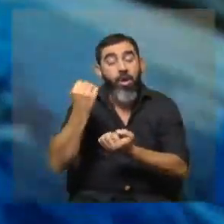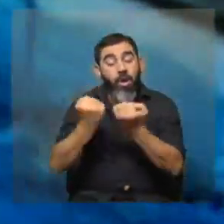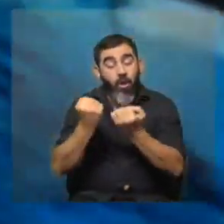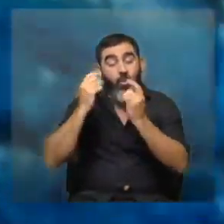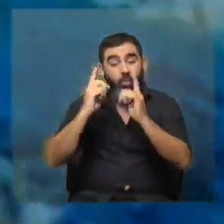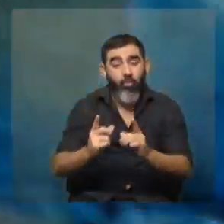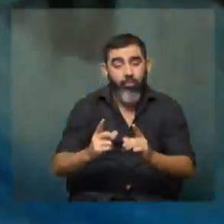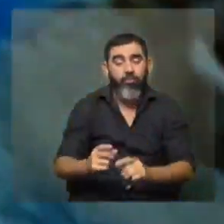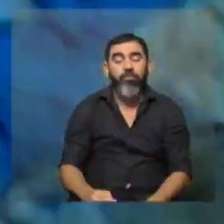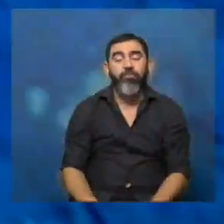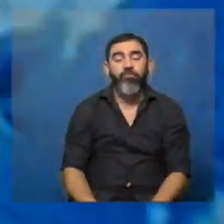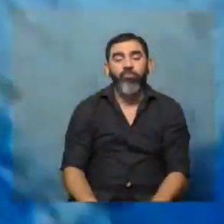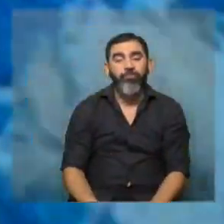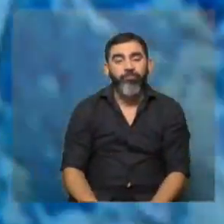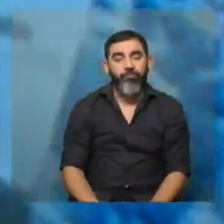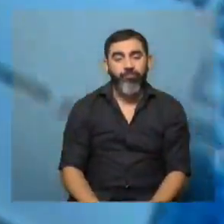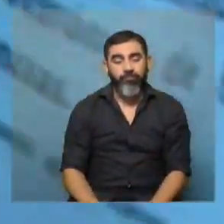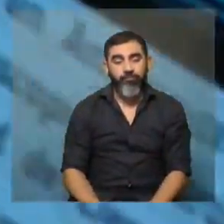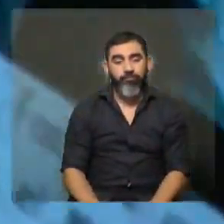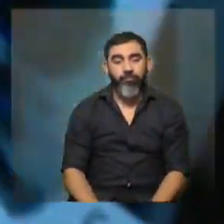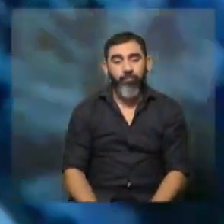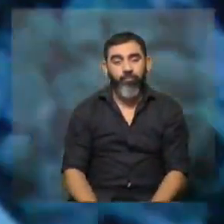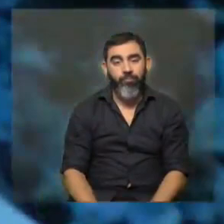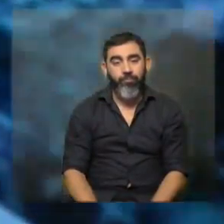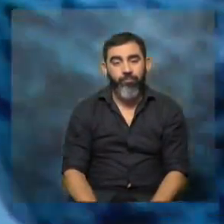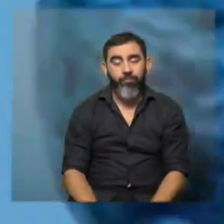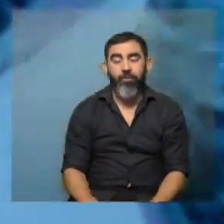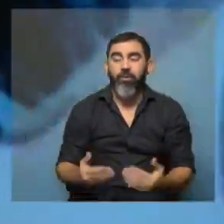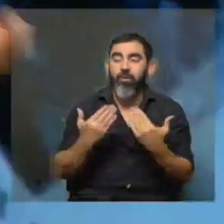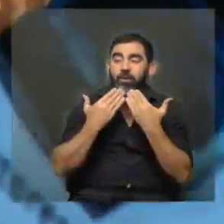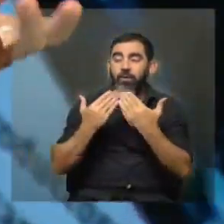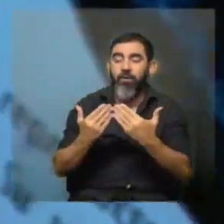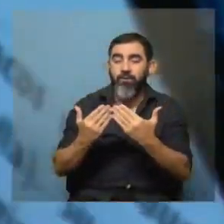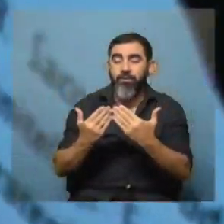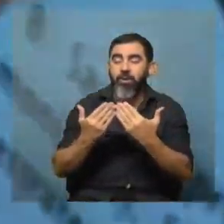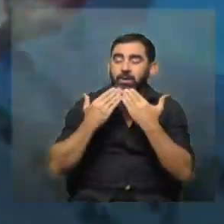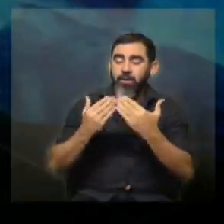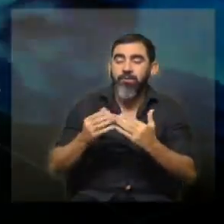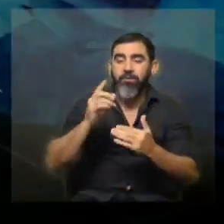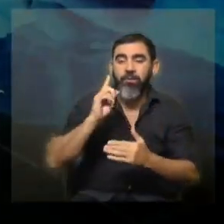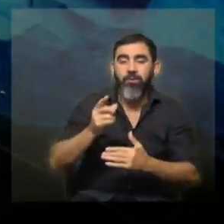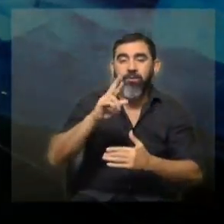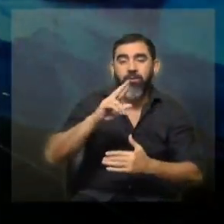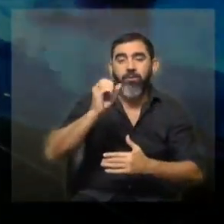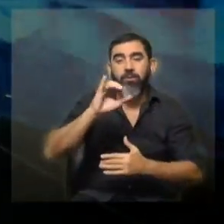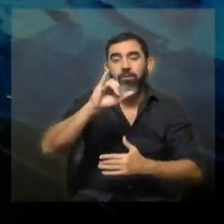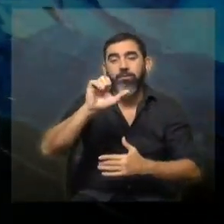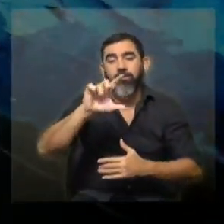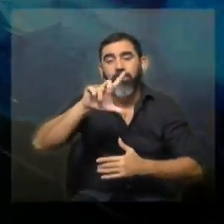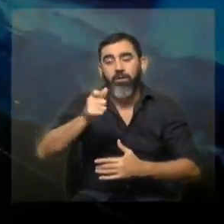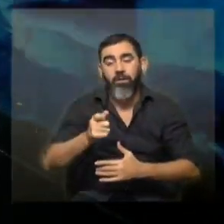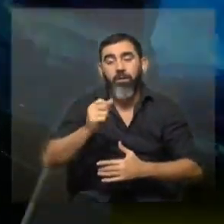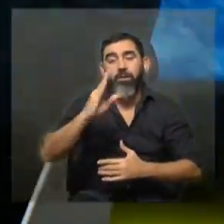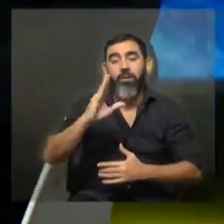no corresponde, pero también es real, que hay en este lugar. Le agradecemos muchísimo a Graciela Piñero, a Pablo Núñez de